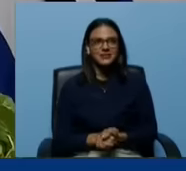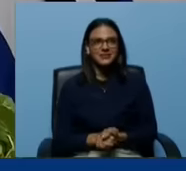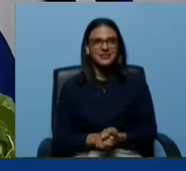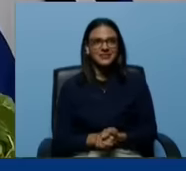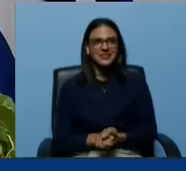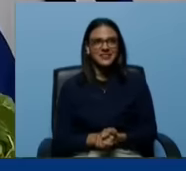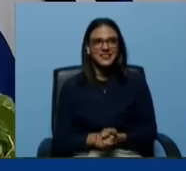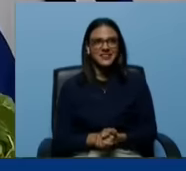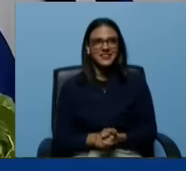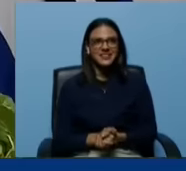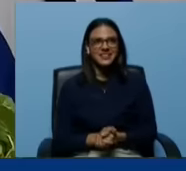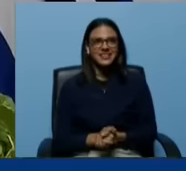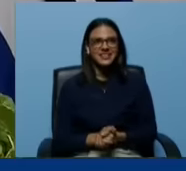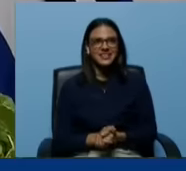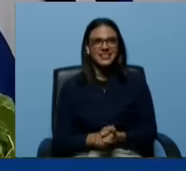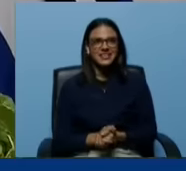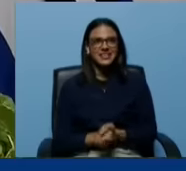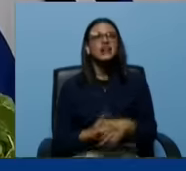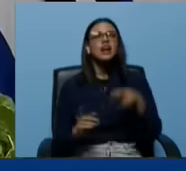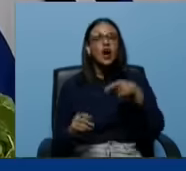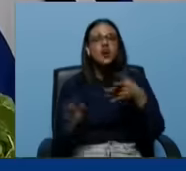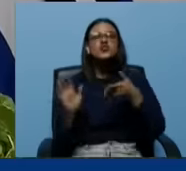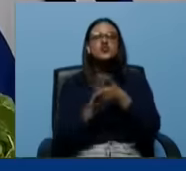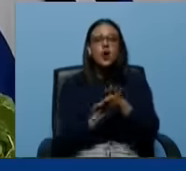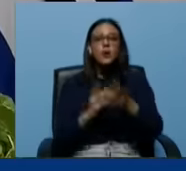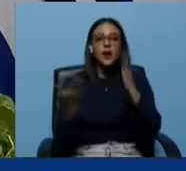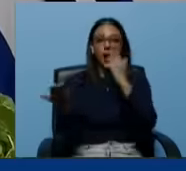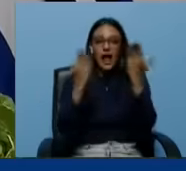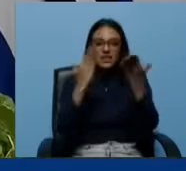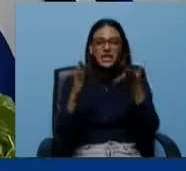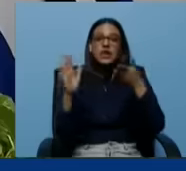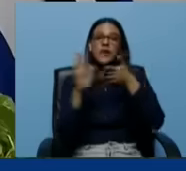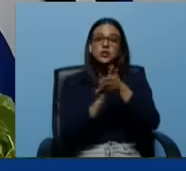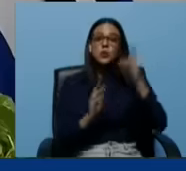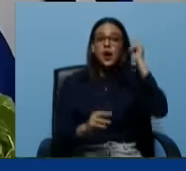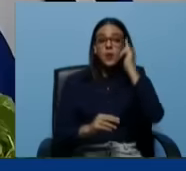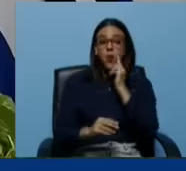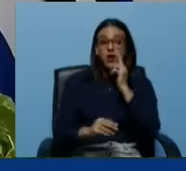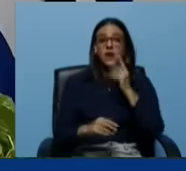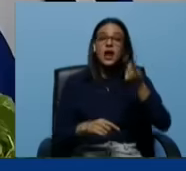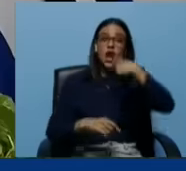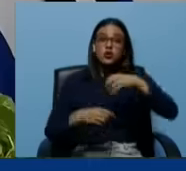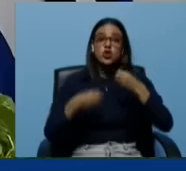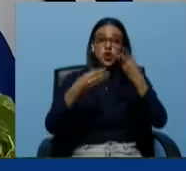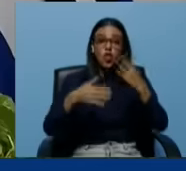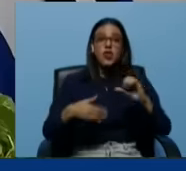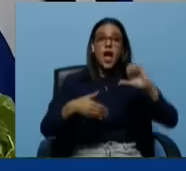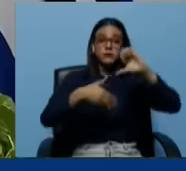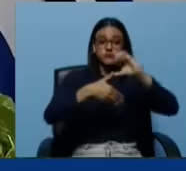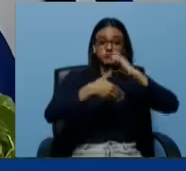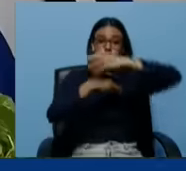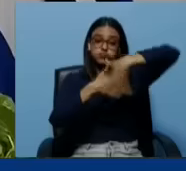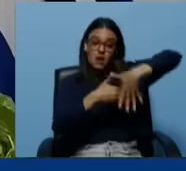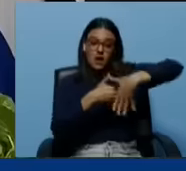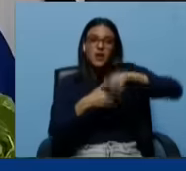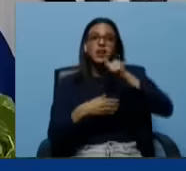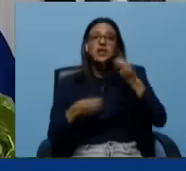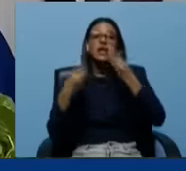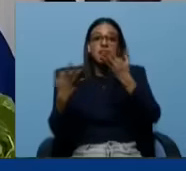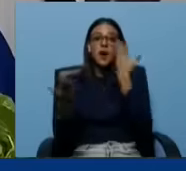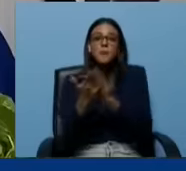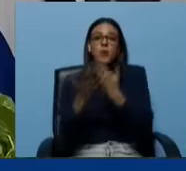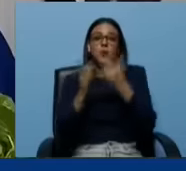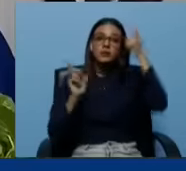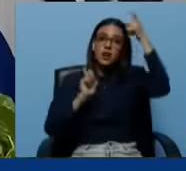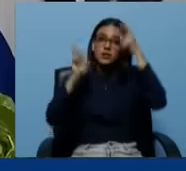coincidimos en que la alternativa bolivariana para las Américas, ALBA, propuesta por el presidente Hugo